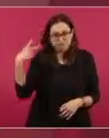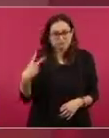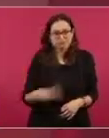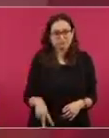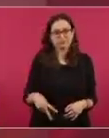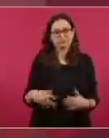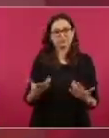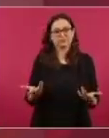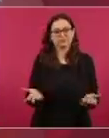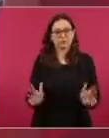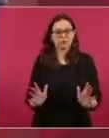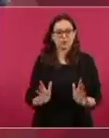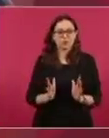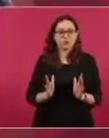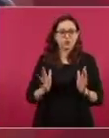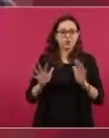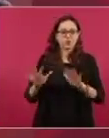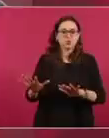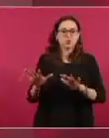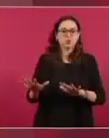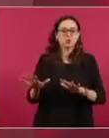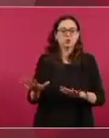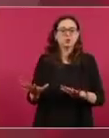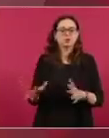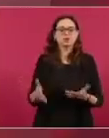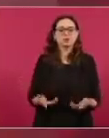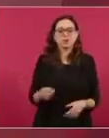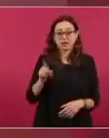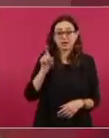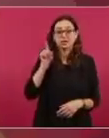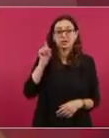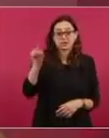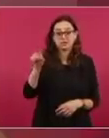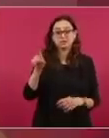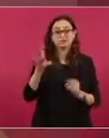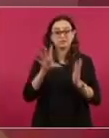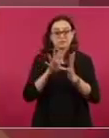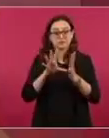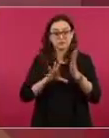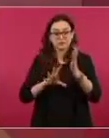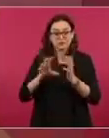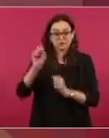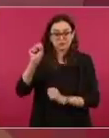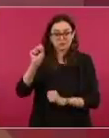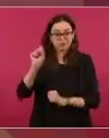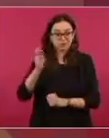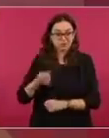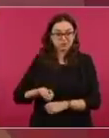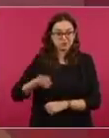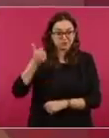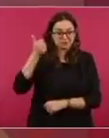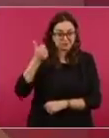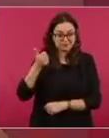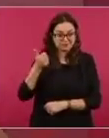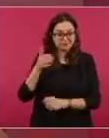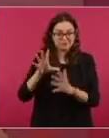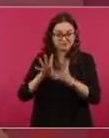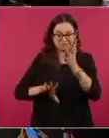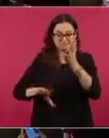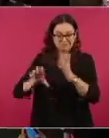porque imagínense, ahí fue donde se aprueba la Constitución liberal, la